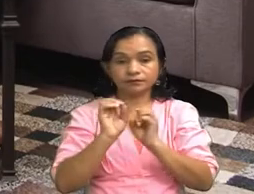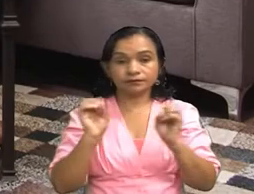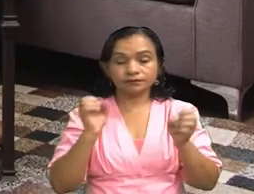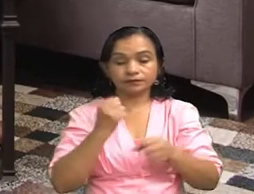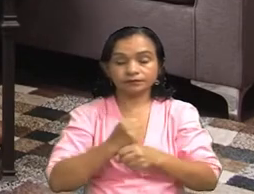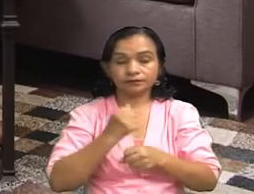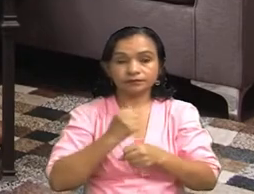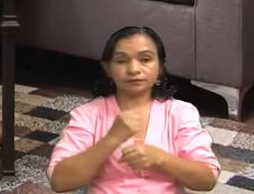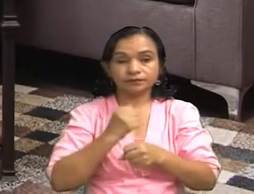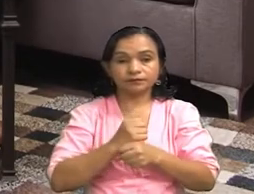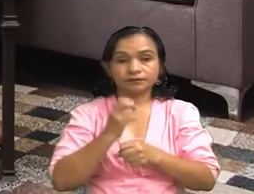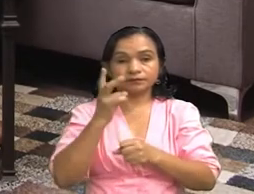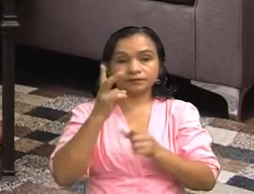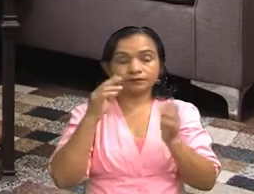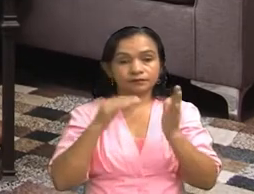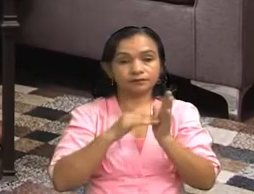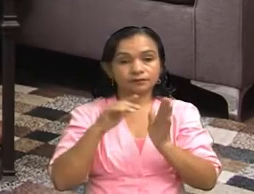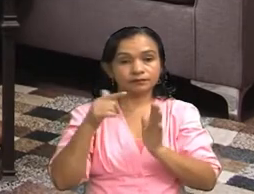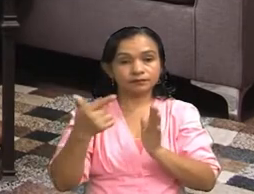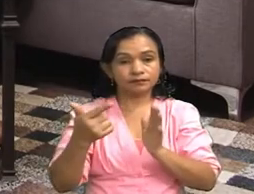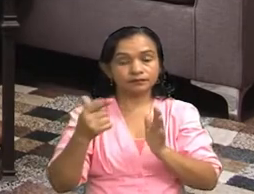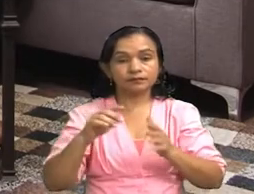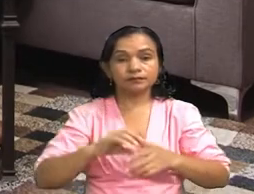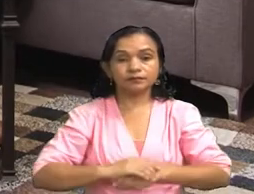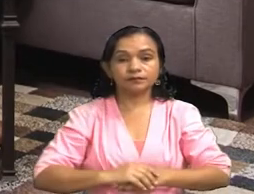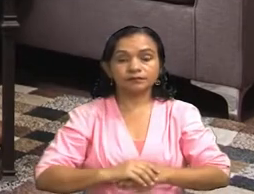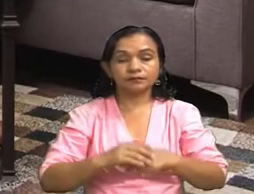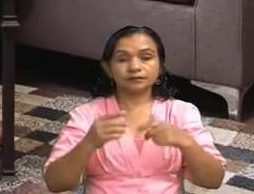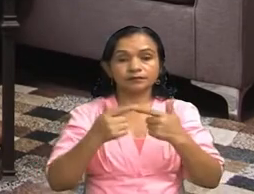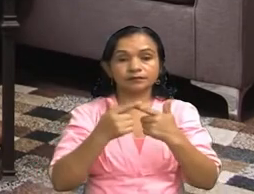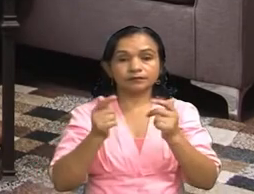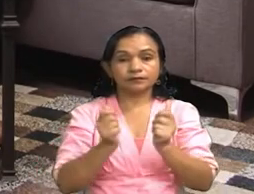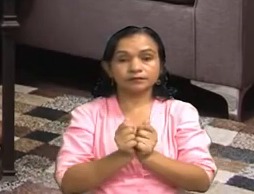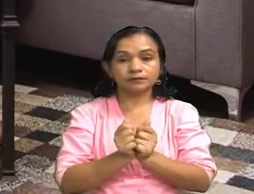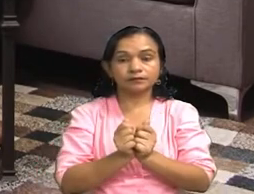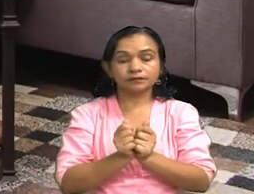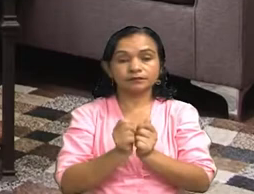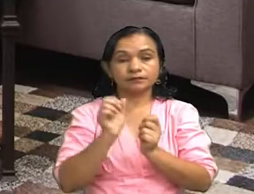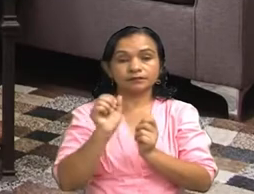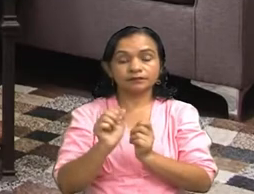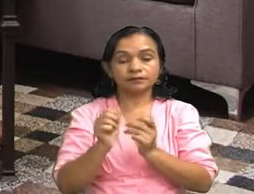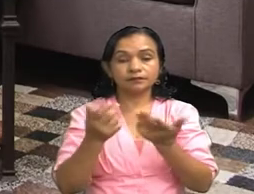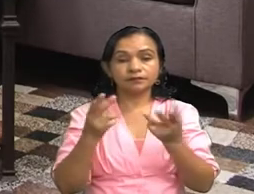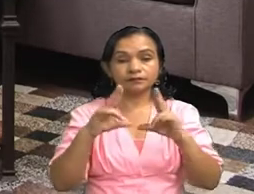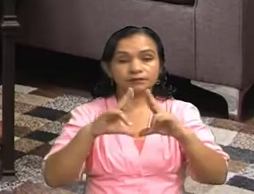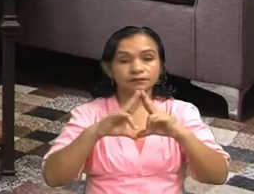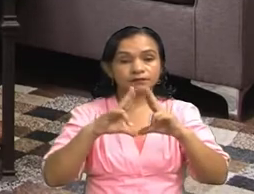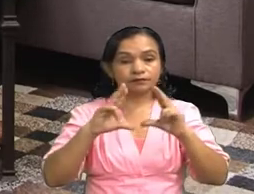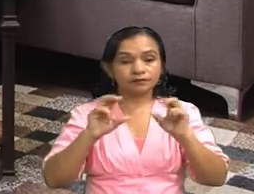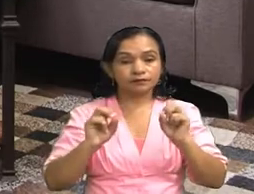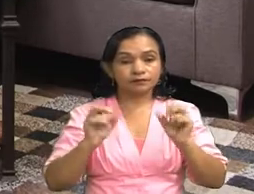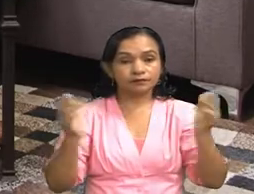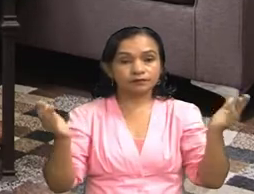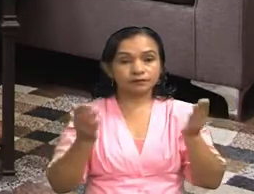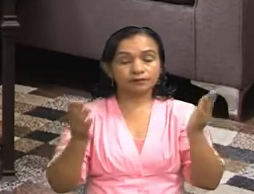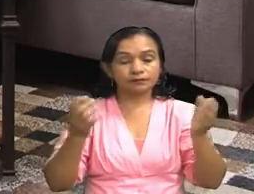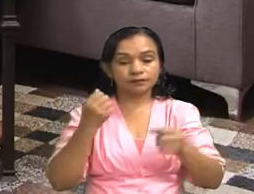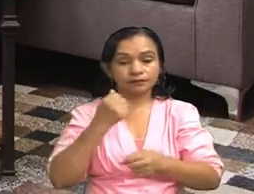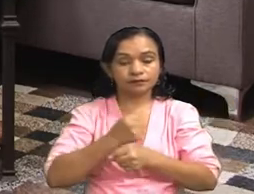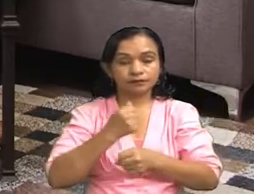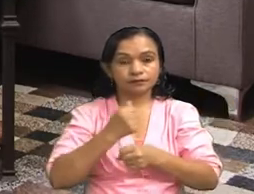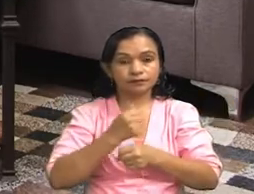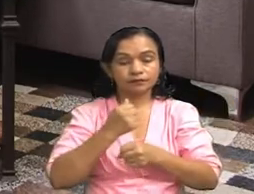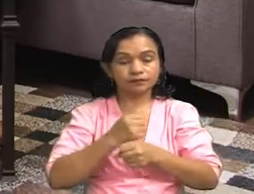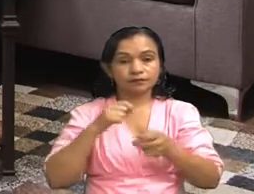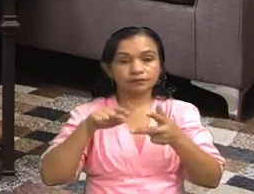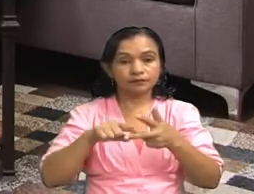trabajar. 2007, ¿cómo encontramos este sector, el sector ganadero, el hato ganadero nicaragüense, y cómo se empezó a trabajar, ¿no?, dentro